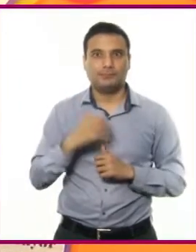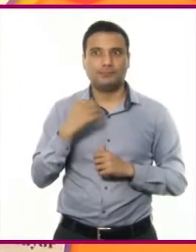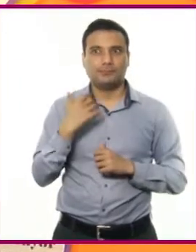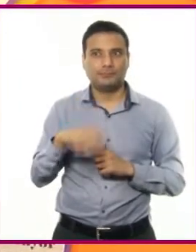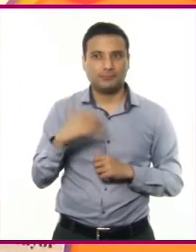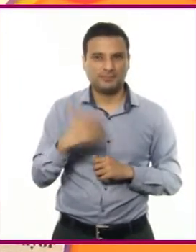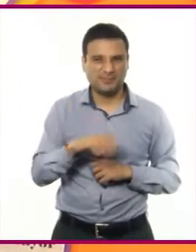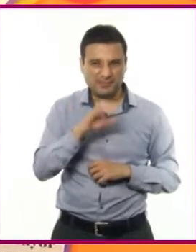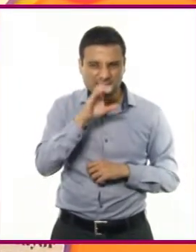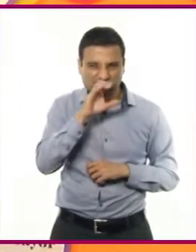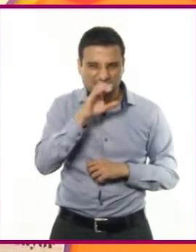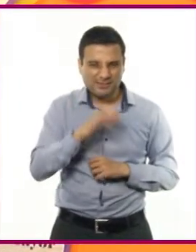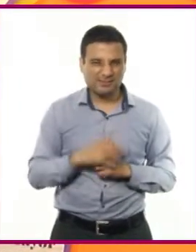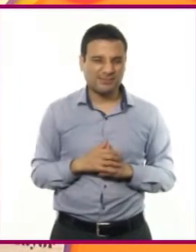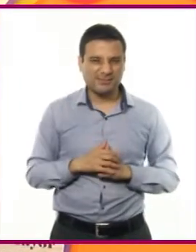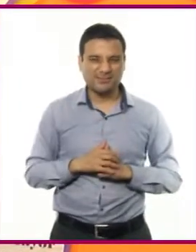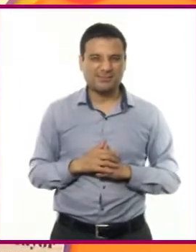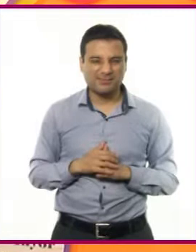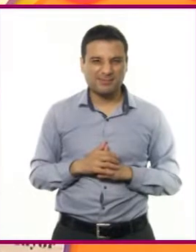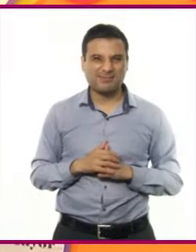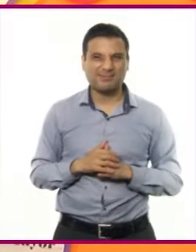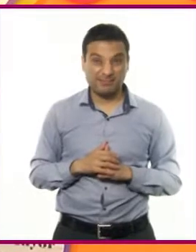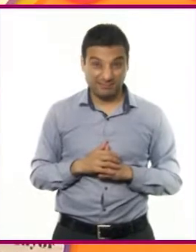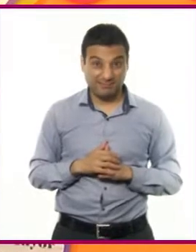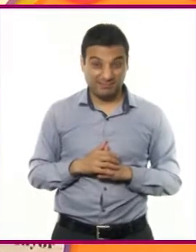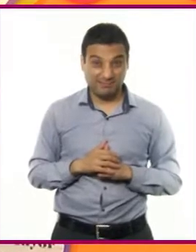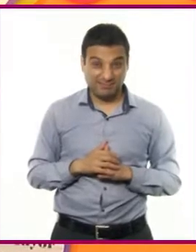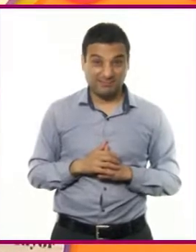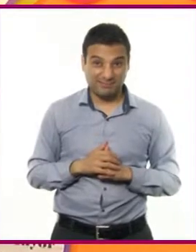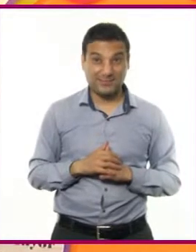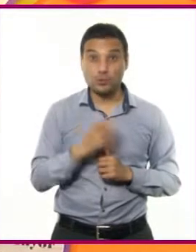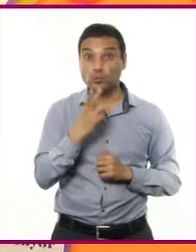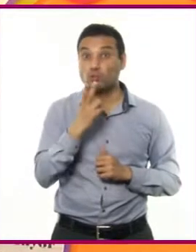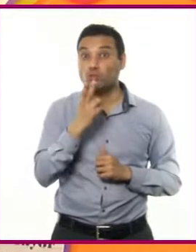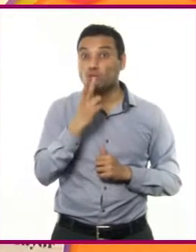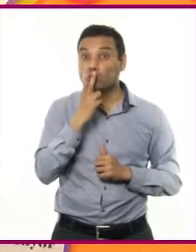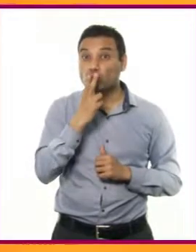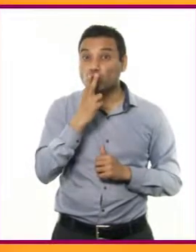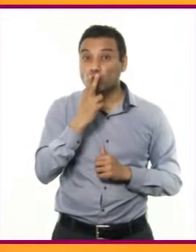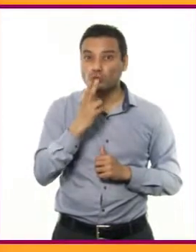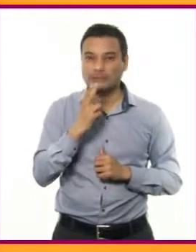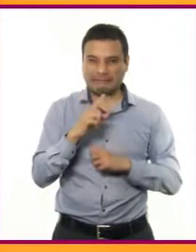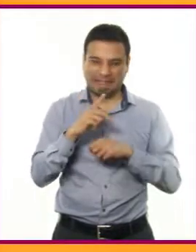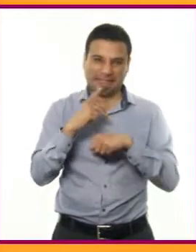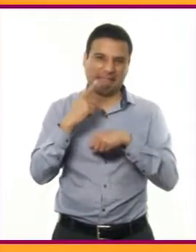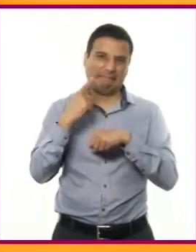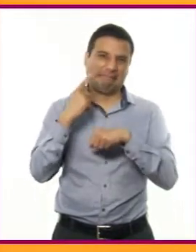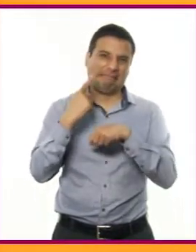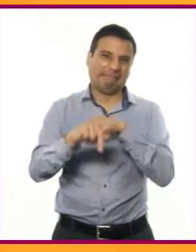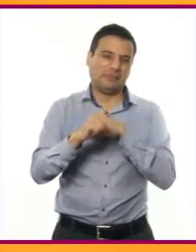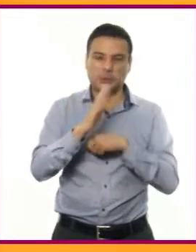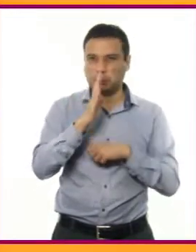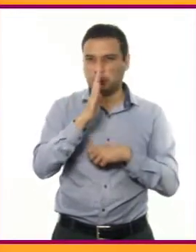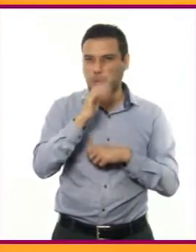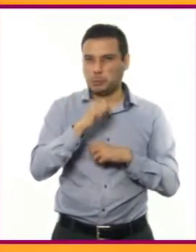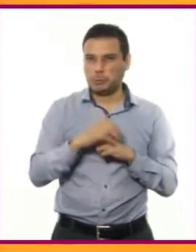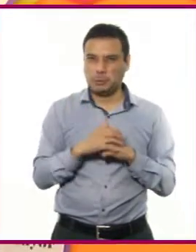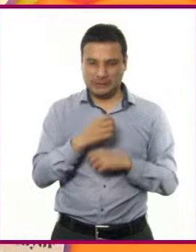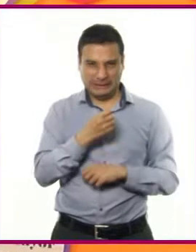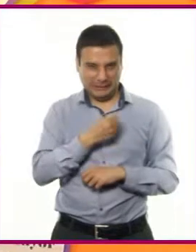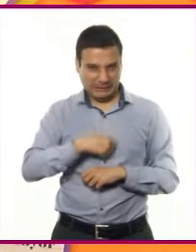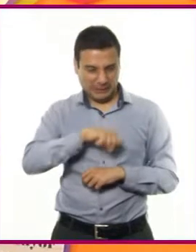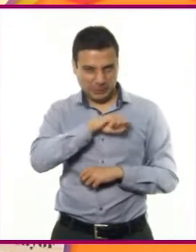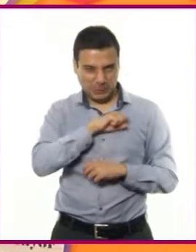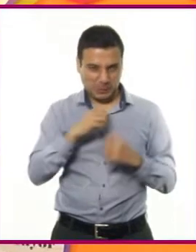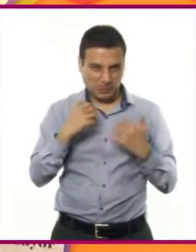Sorprendente. Podemos ver que en su consumo hay riesgos muy peligrosos y considerables en la salud.